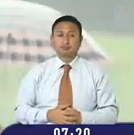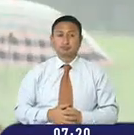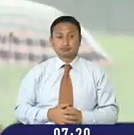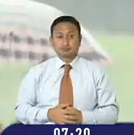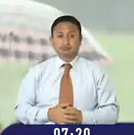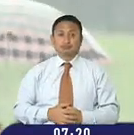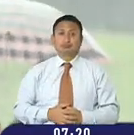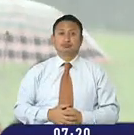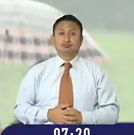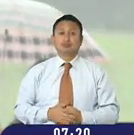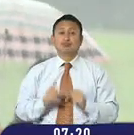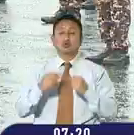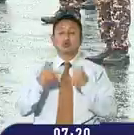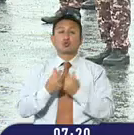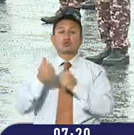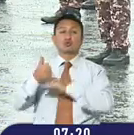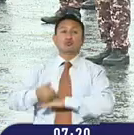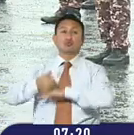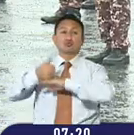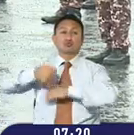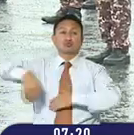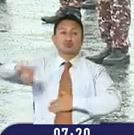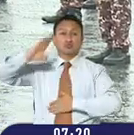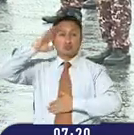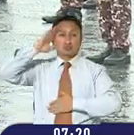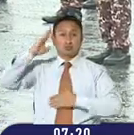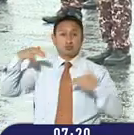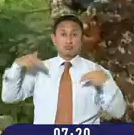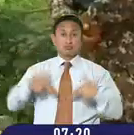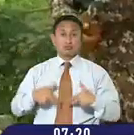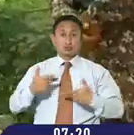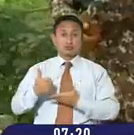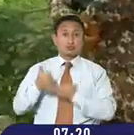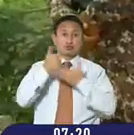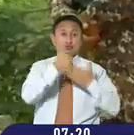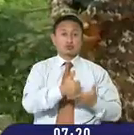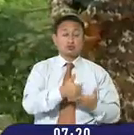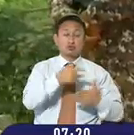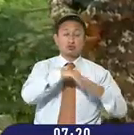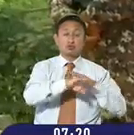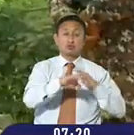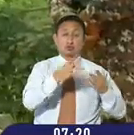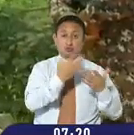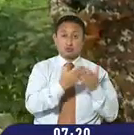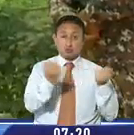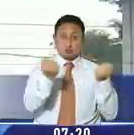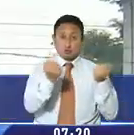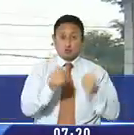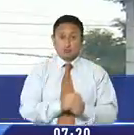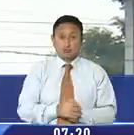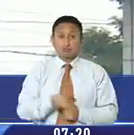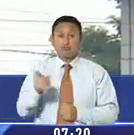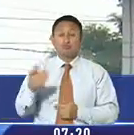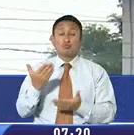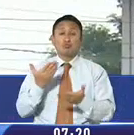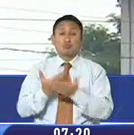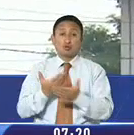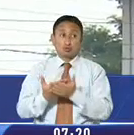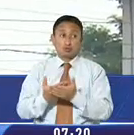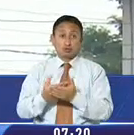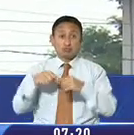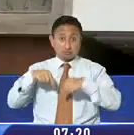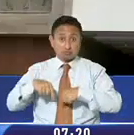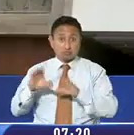Un grupo élite de guardias penitenciarios que ayuden a controlar las cárceles es una de las propuestas que se debate en la Comisión